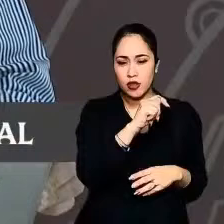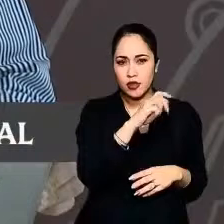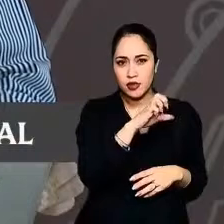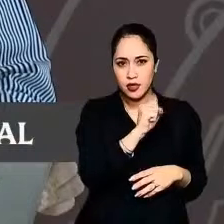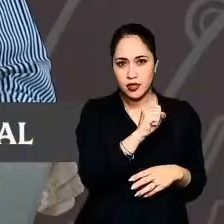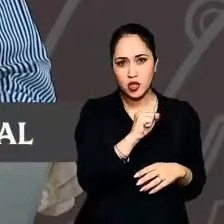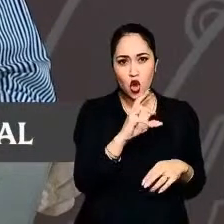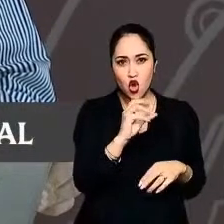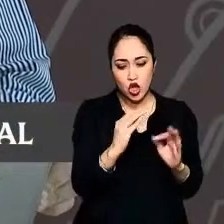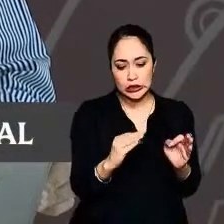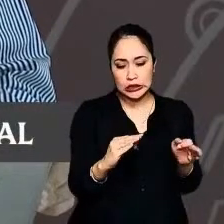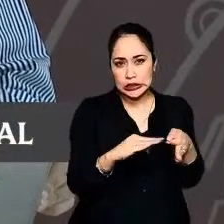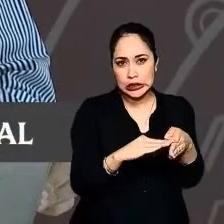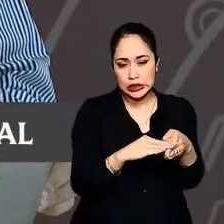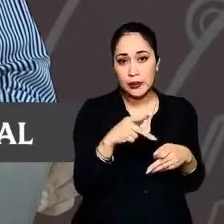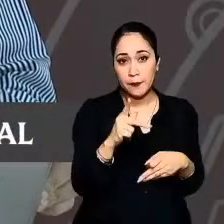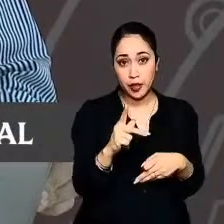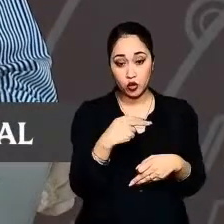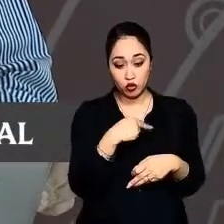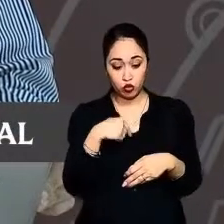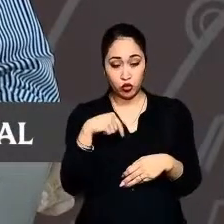Y nosotros sí tenemos